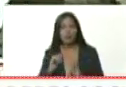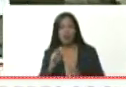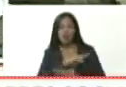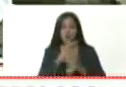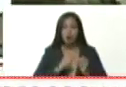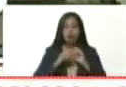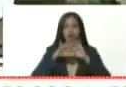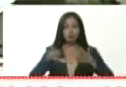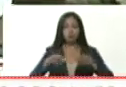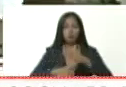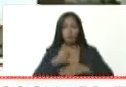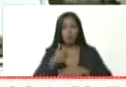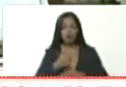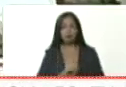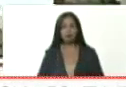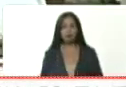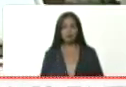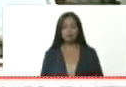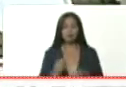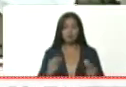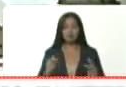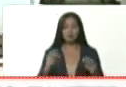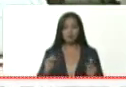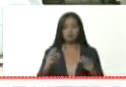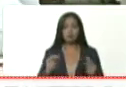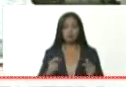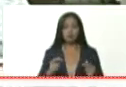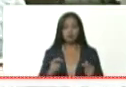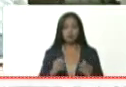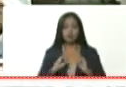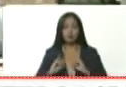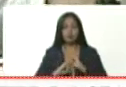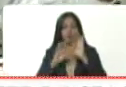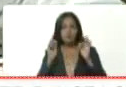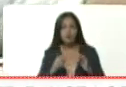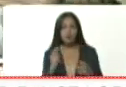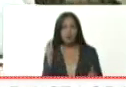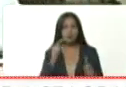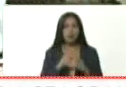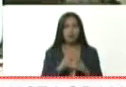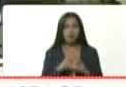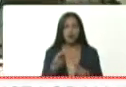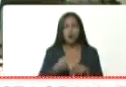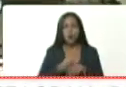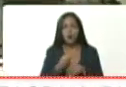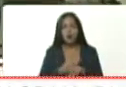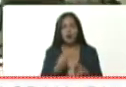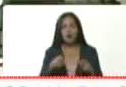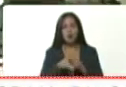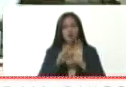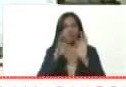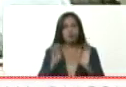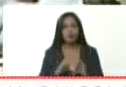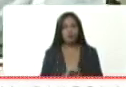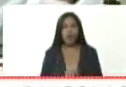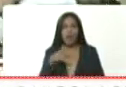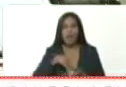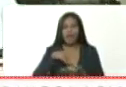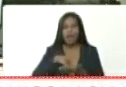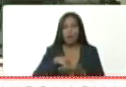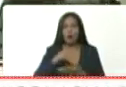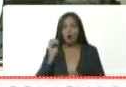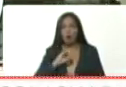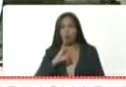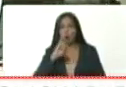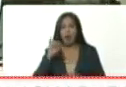expanda se active se dinamice o me llega un gobernador como rafael lacava como